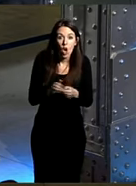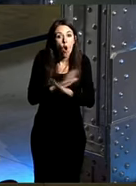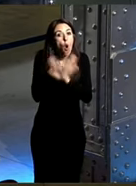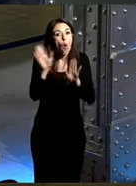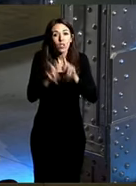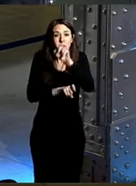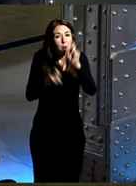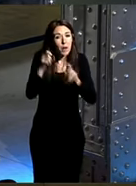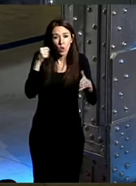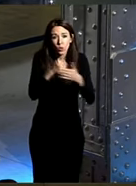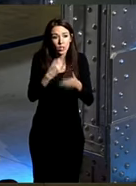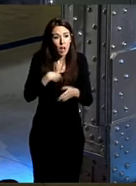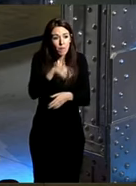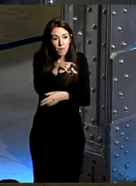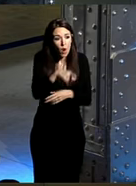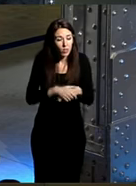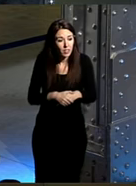última pregunta de todas, que se la debía.